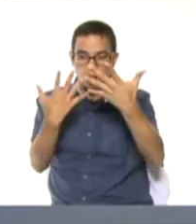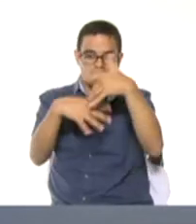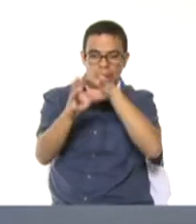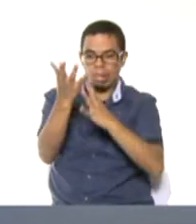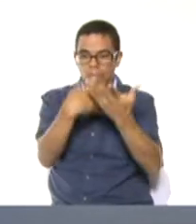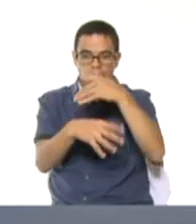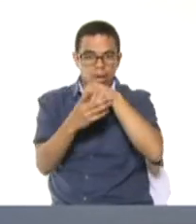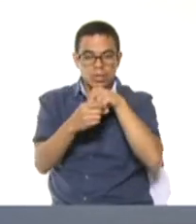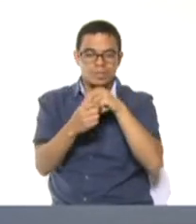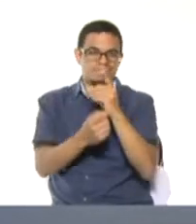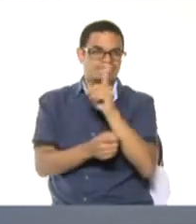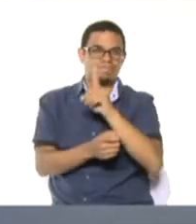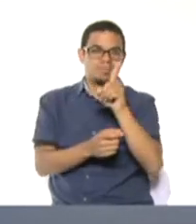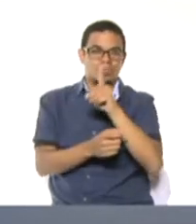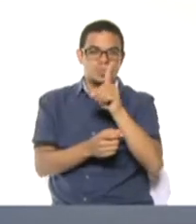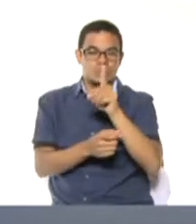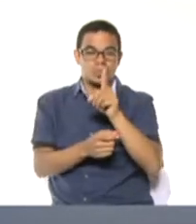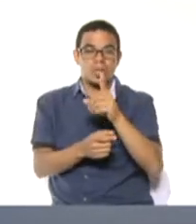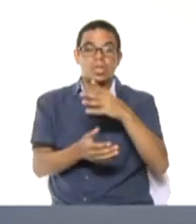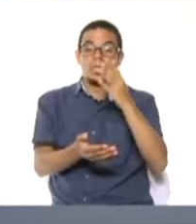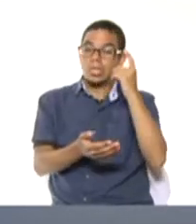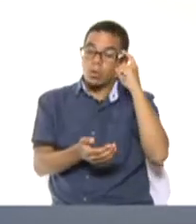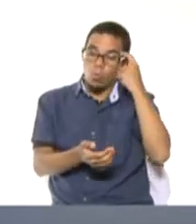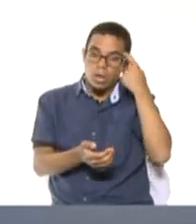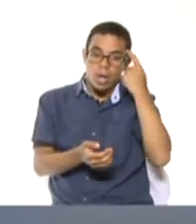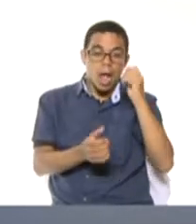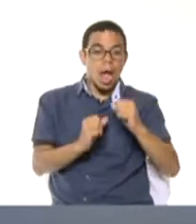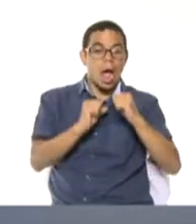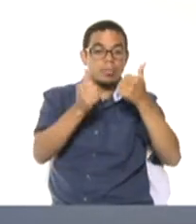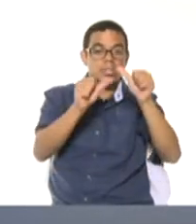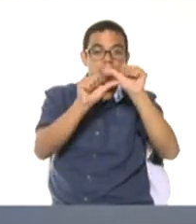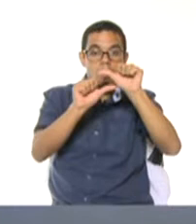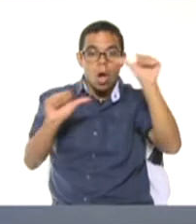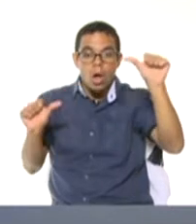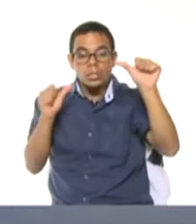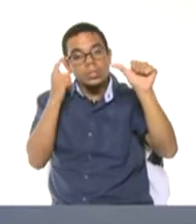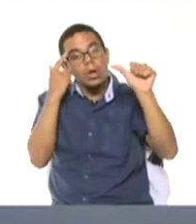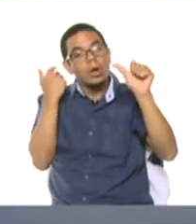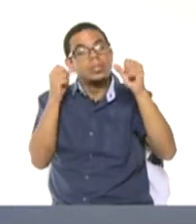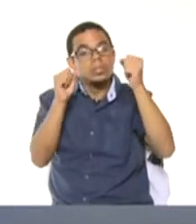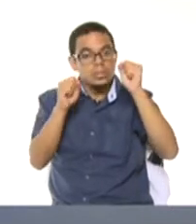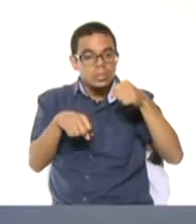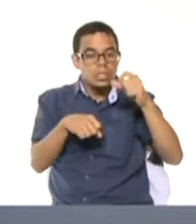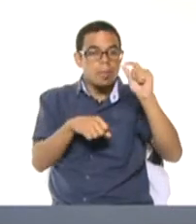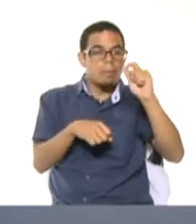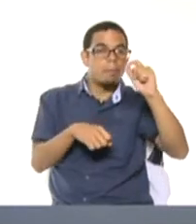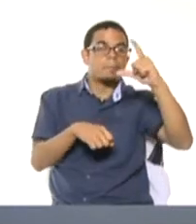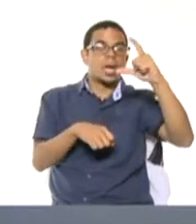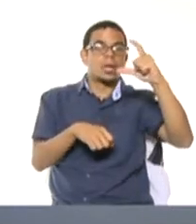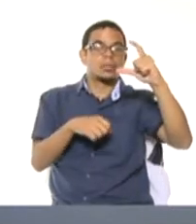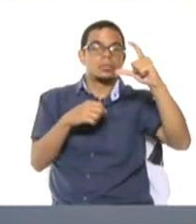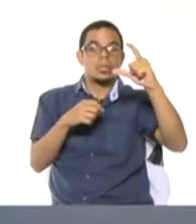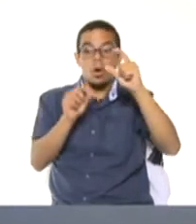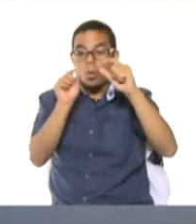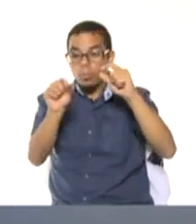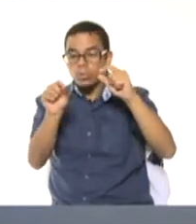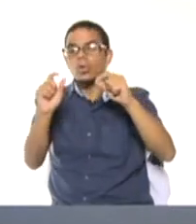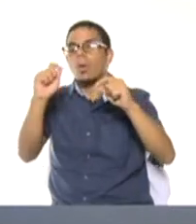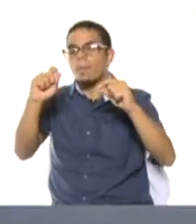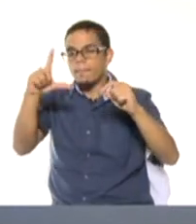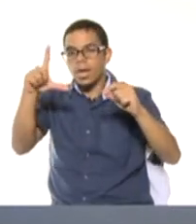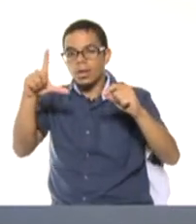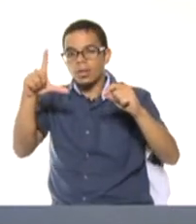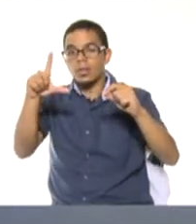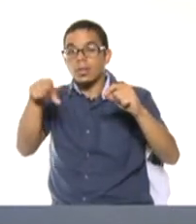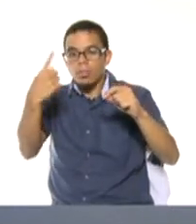No podemos intercambiarlas. No podemos utilizar diferentes letras a la hora de escribir. Es importante dar